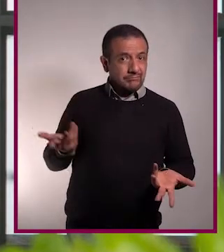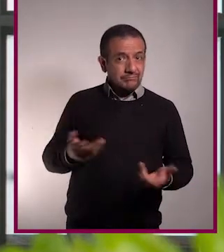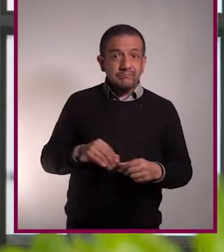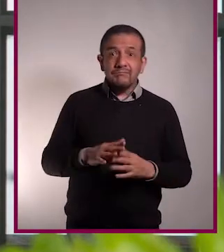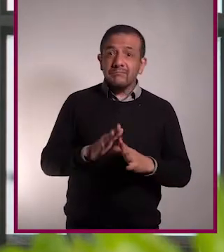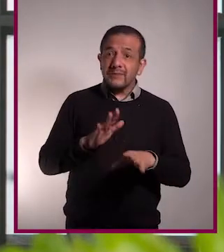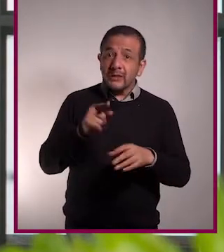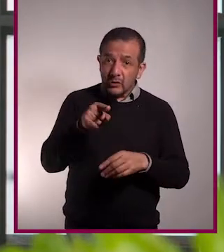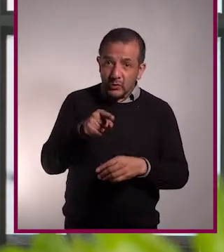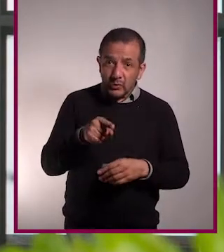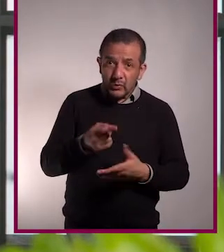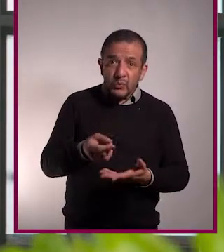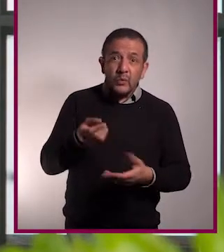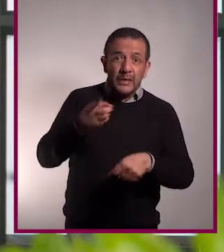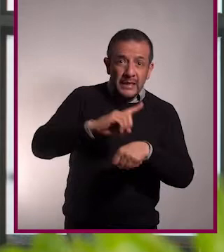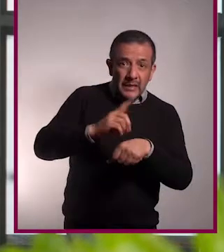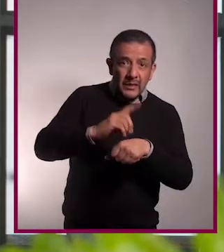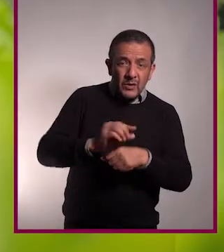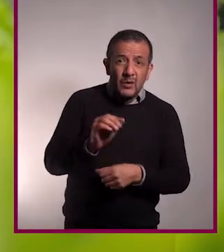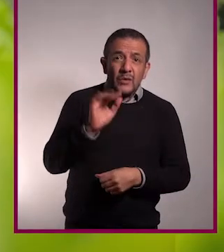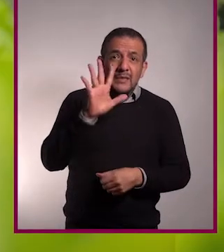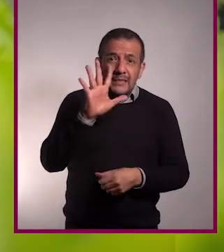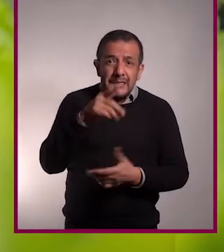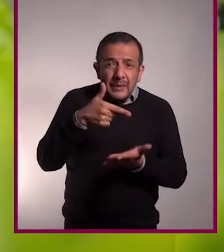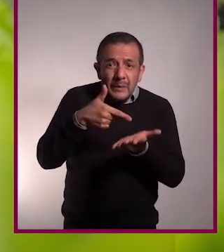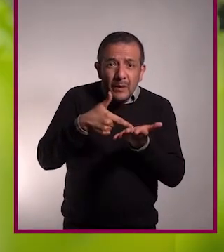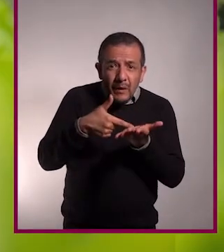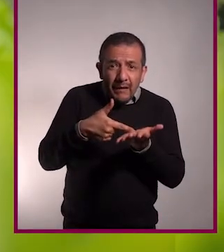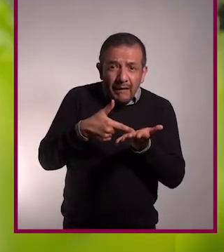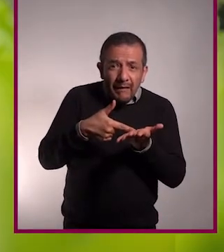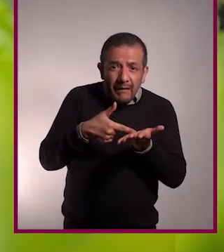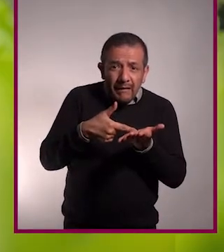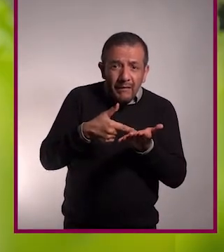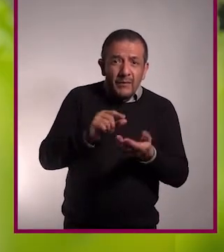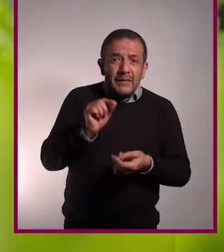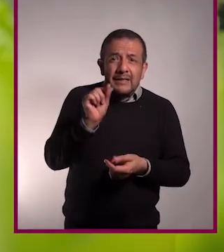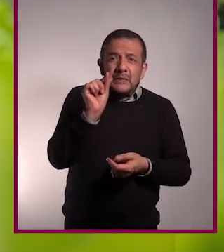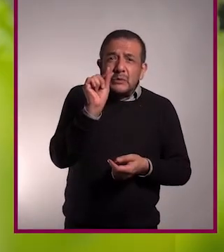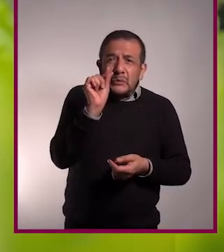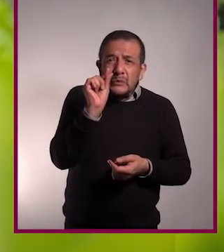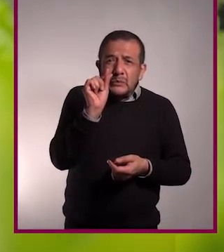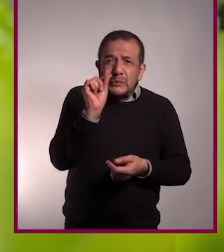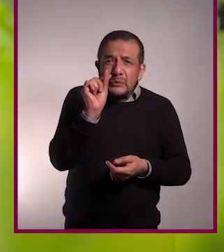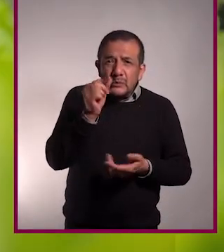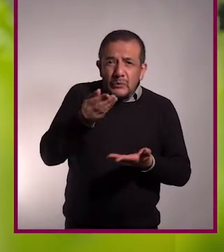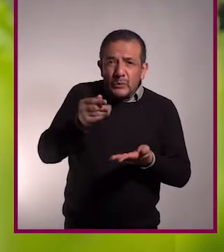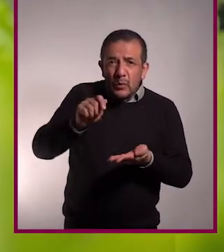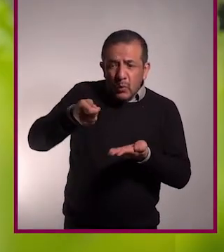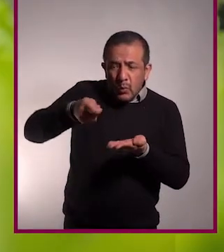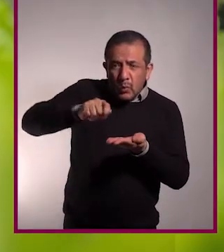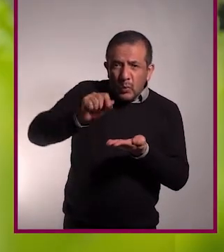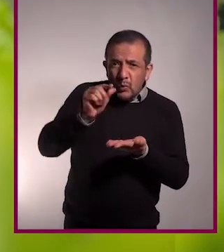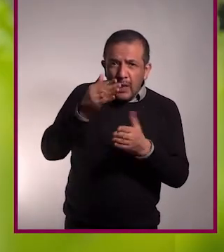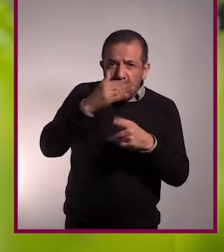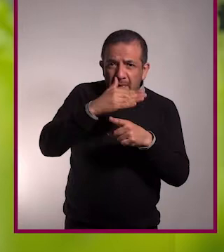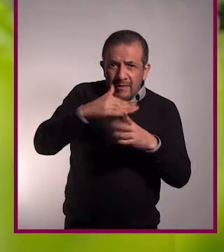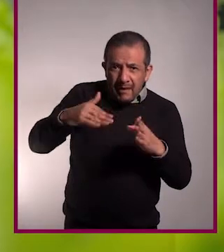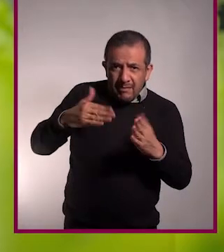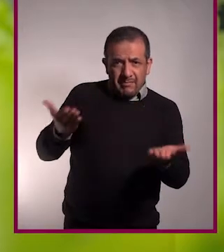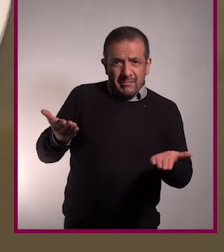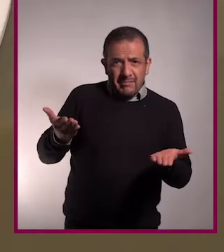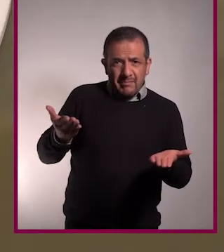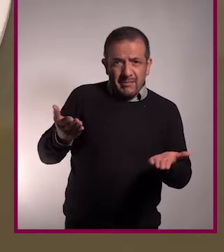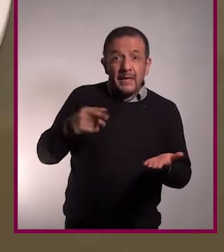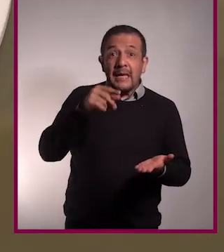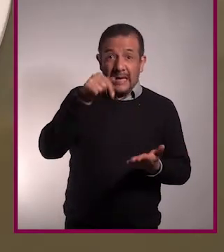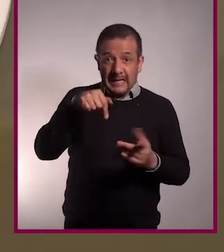y el 40% de la población adulta. No es para menos. El consumo diario recomendado es de 5 gramos de sal al día, lo que equivale